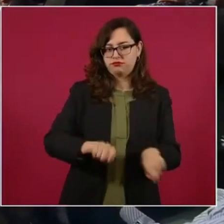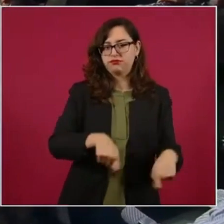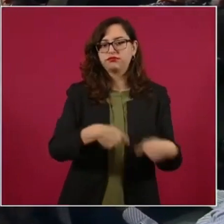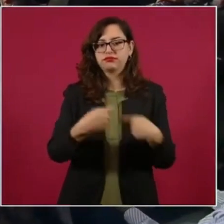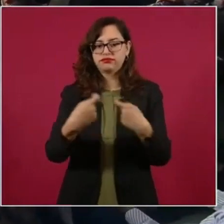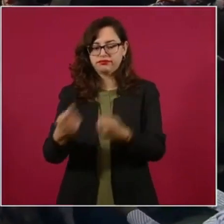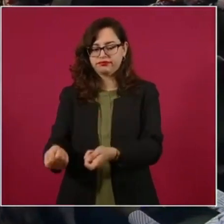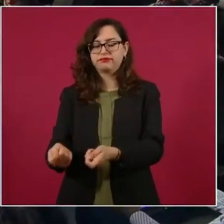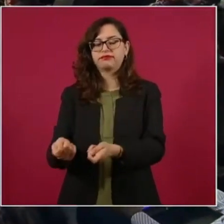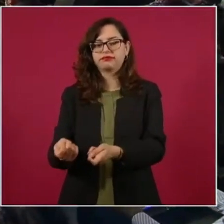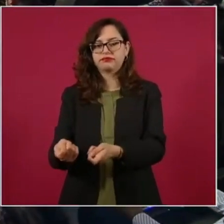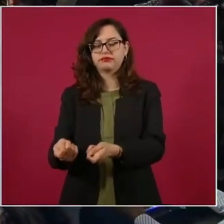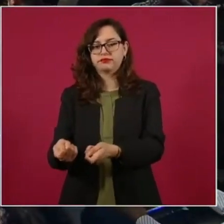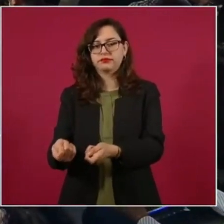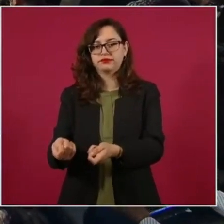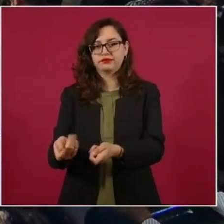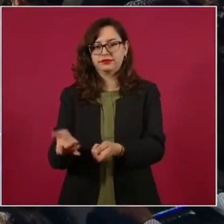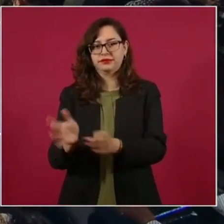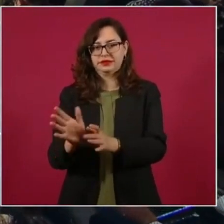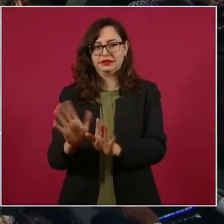a Carranza lo